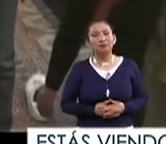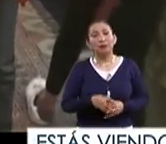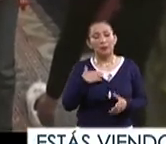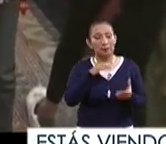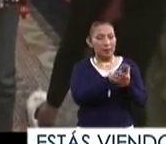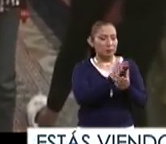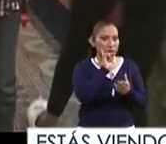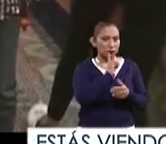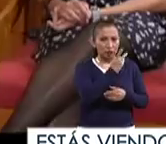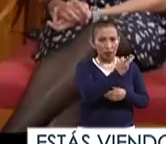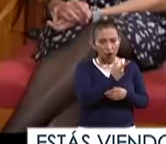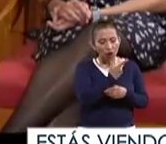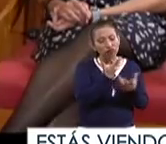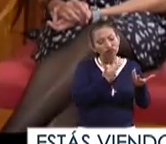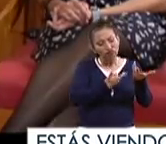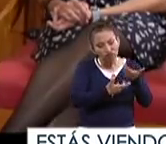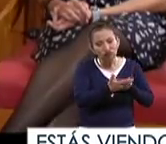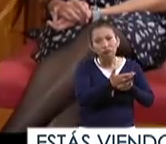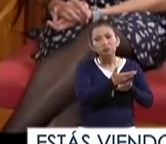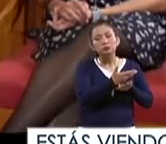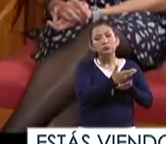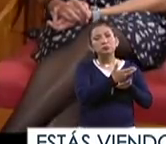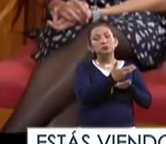con mi esposa hemos compartido,